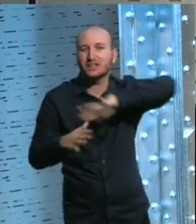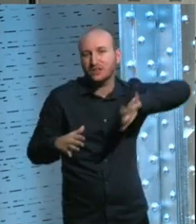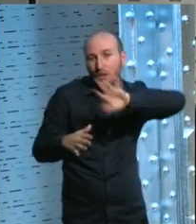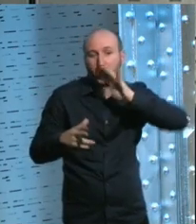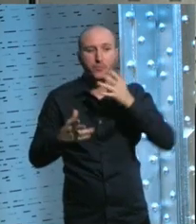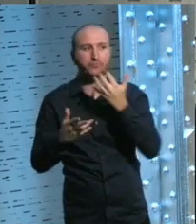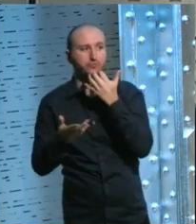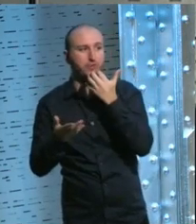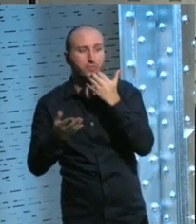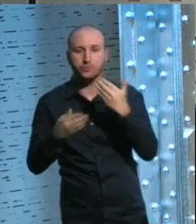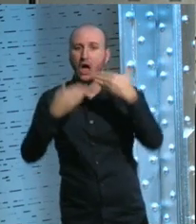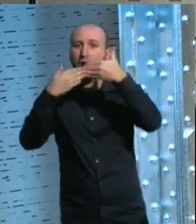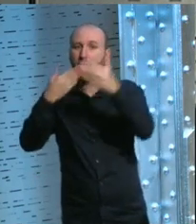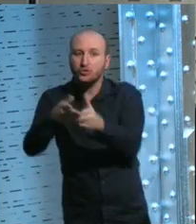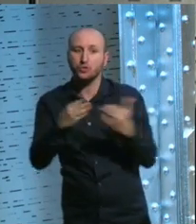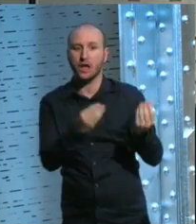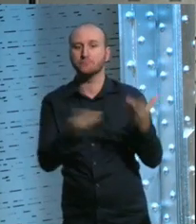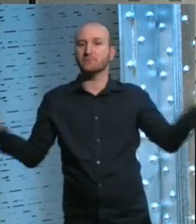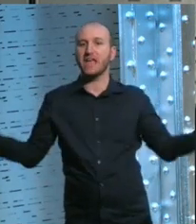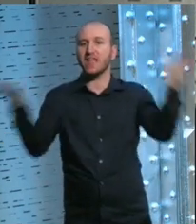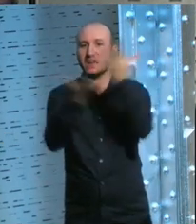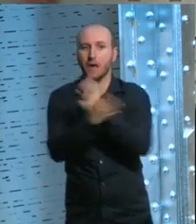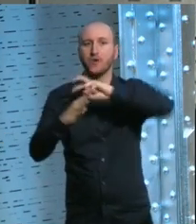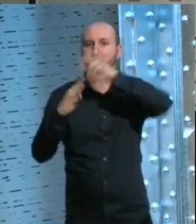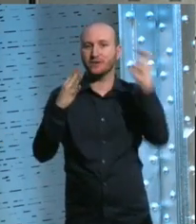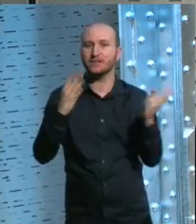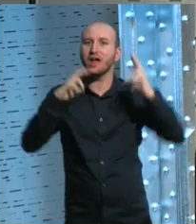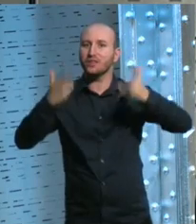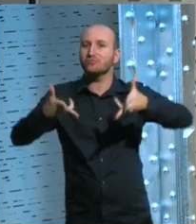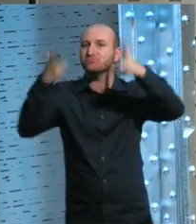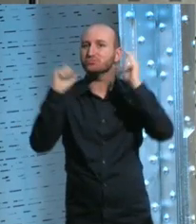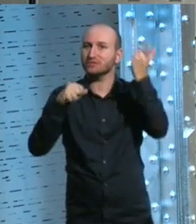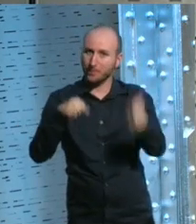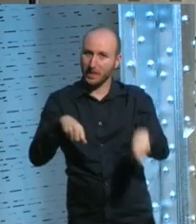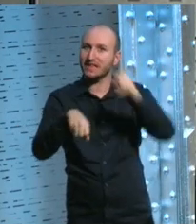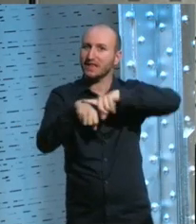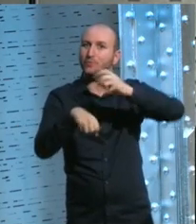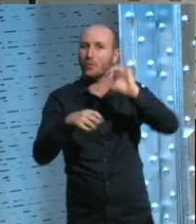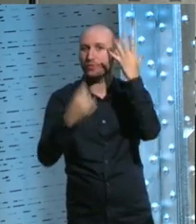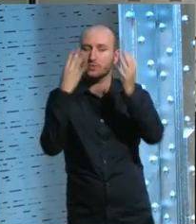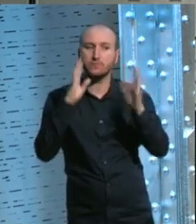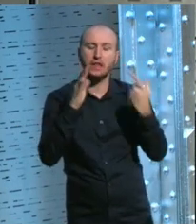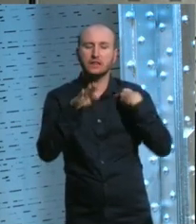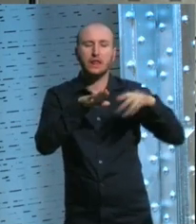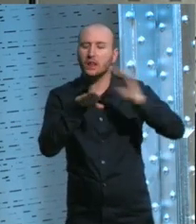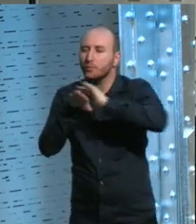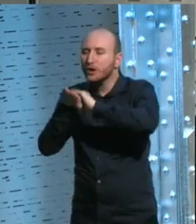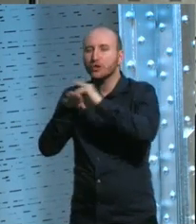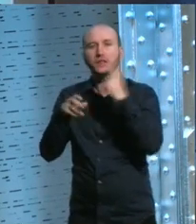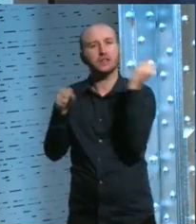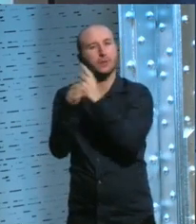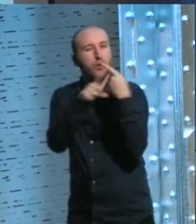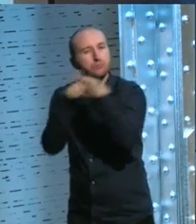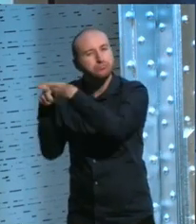permitir que haya apertura, intercambio, diversidad y el tiempo para crear algo. Perdona, Francis, ¿estamos hablando solo de coworking?